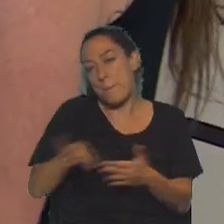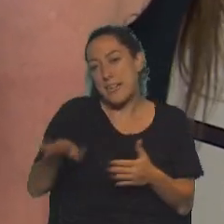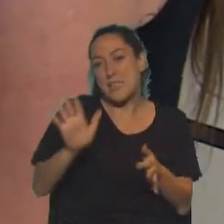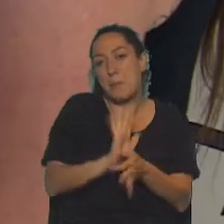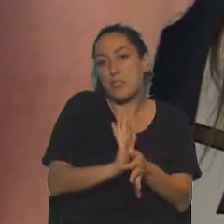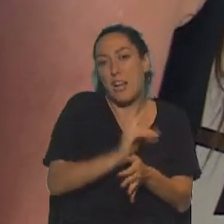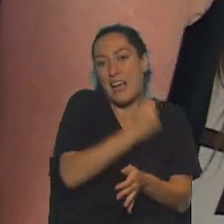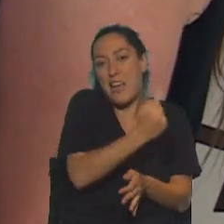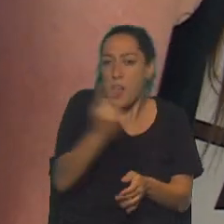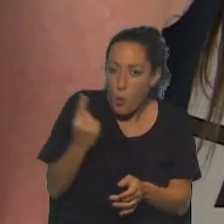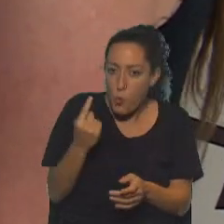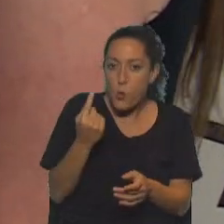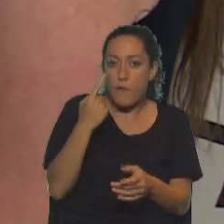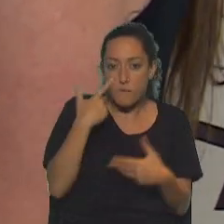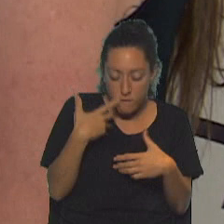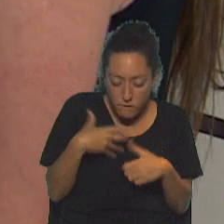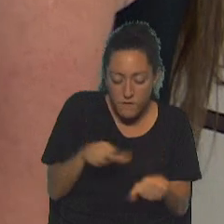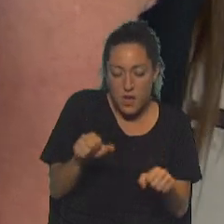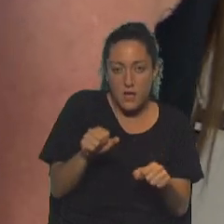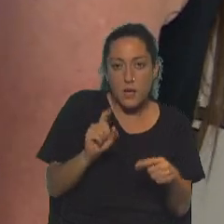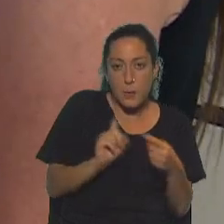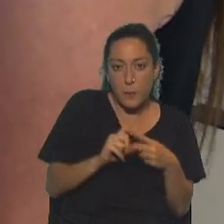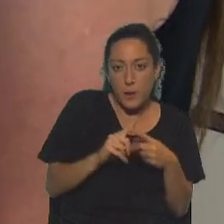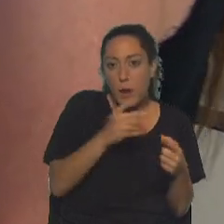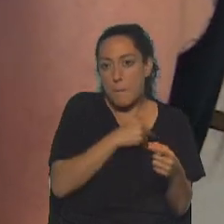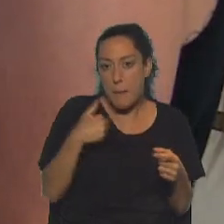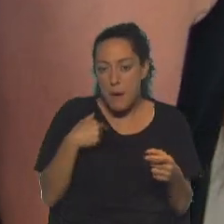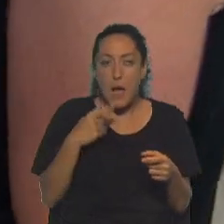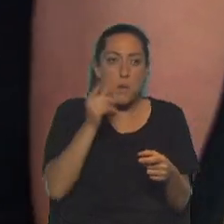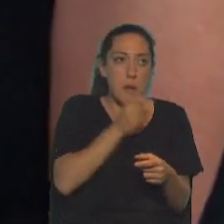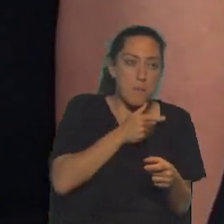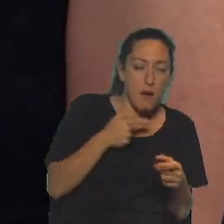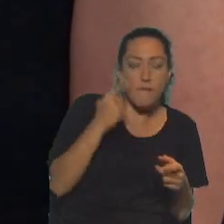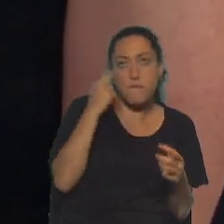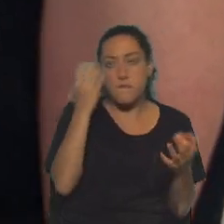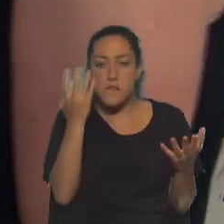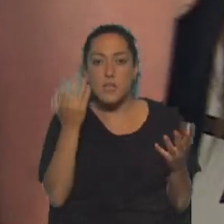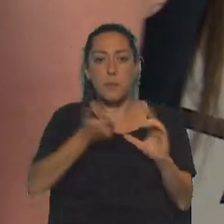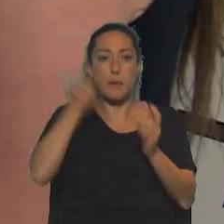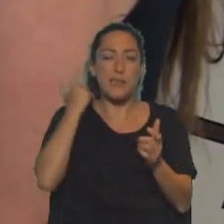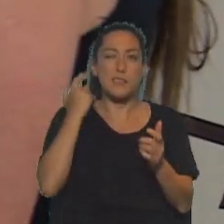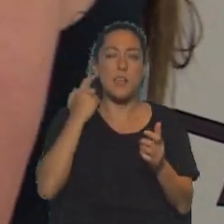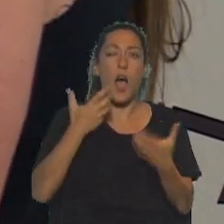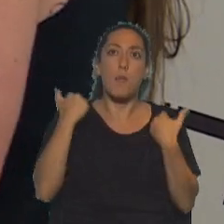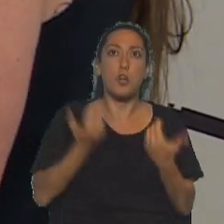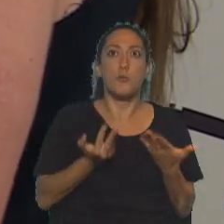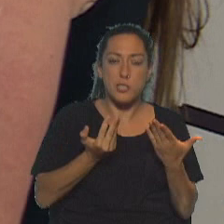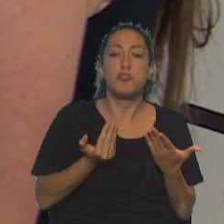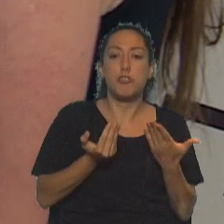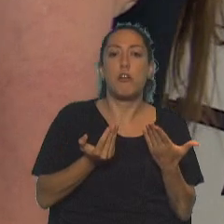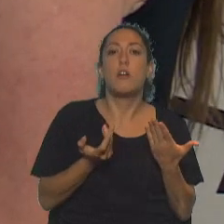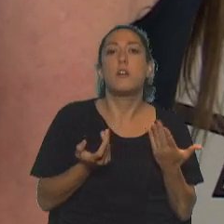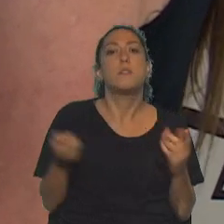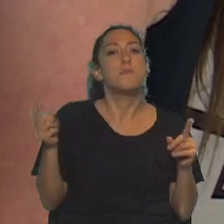yo, ¿quién no excava un poco en su vínculo con la madre y no encuentra algo donde decís, ah, de acá me agarro? Y entonces, o sea,